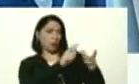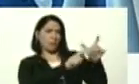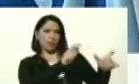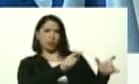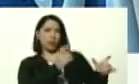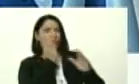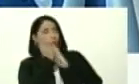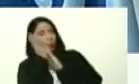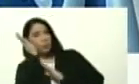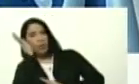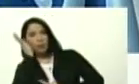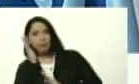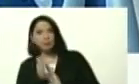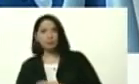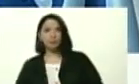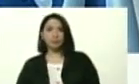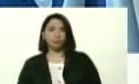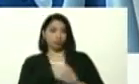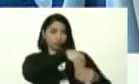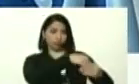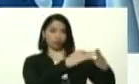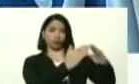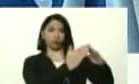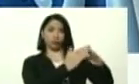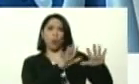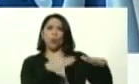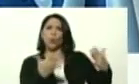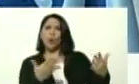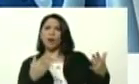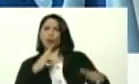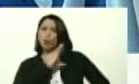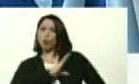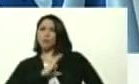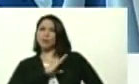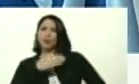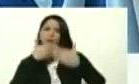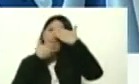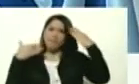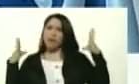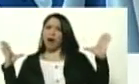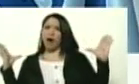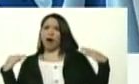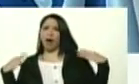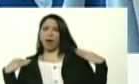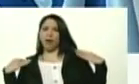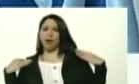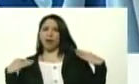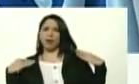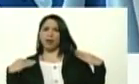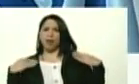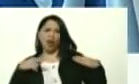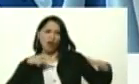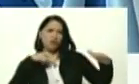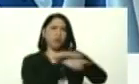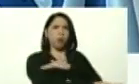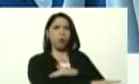durmiendo en su residencia cuando comisiones de la FAES interrumpieron violentamente